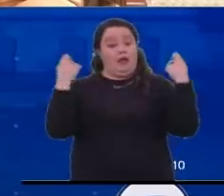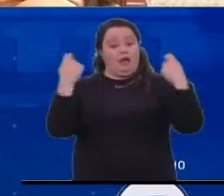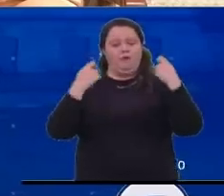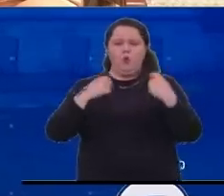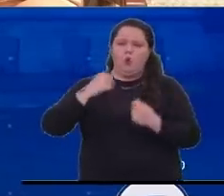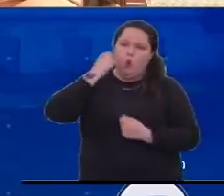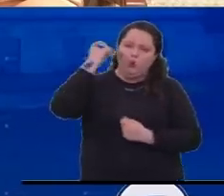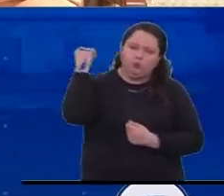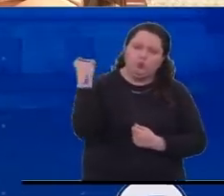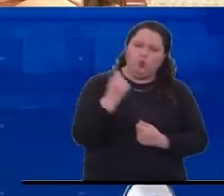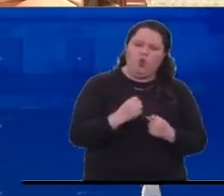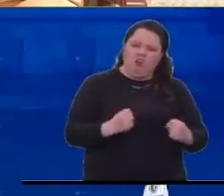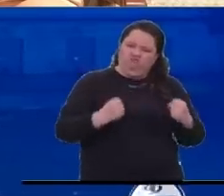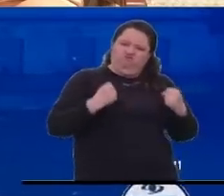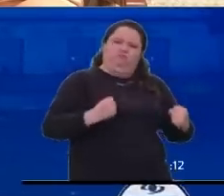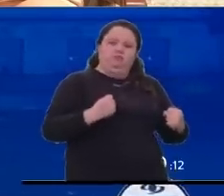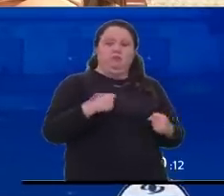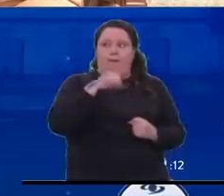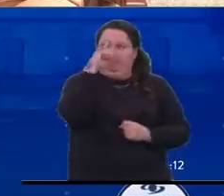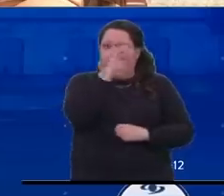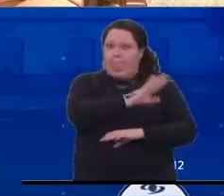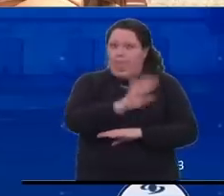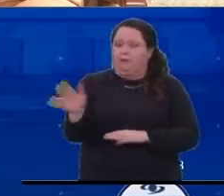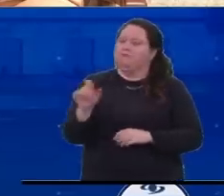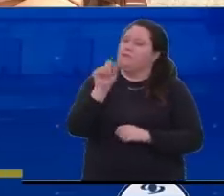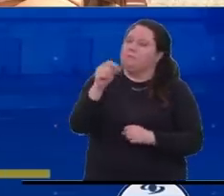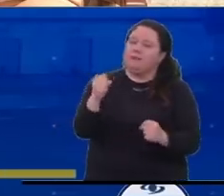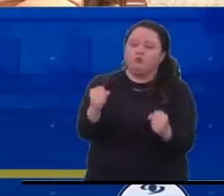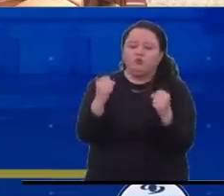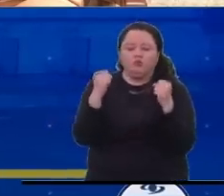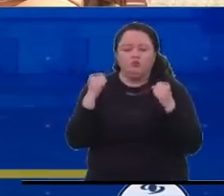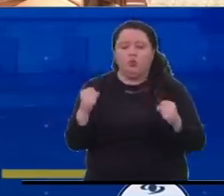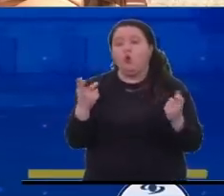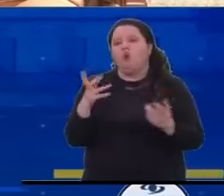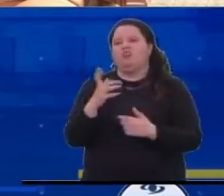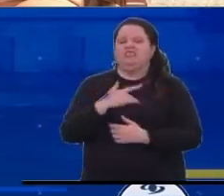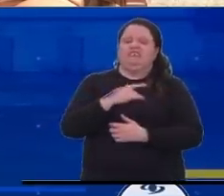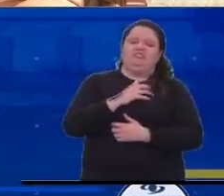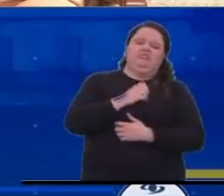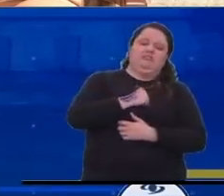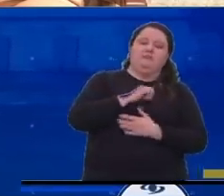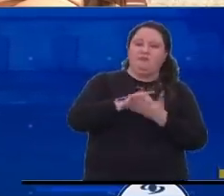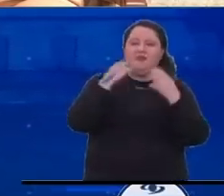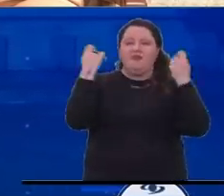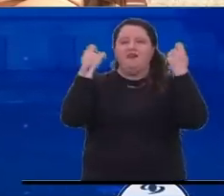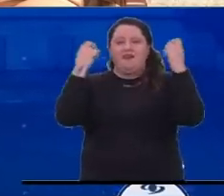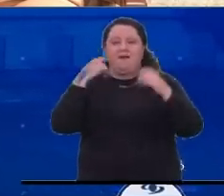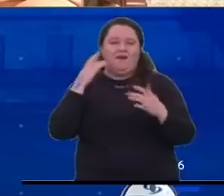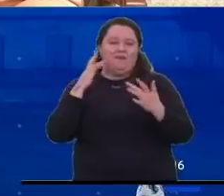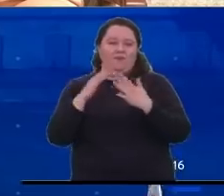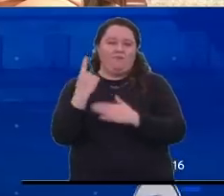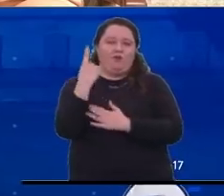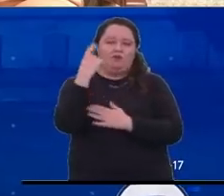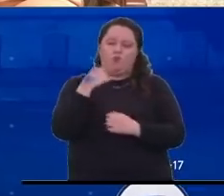dura, tan agresiva. ¿Qué fue lo más duro o lo más triste que la haya marcado en esta campaña?